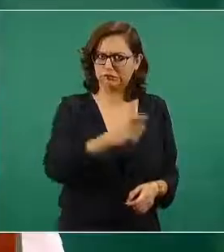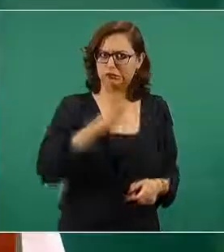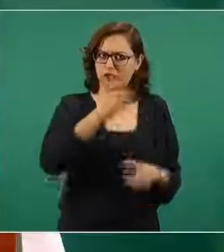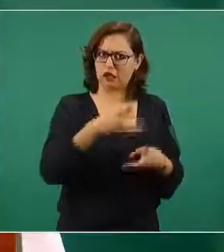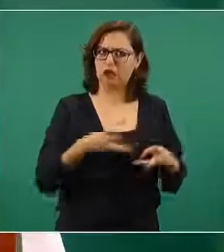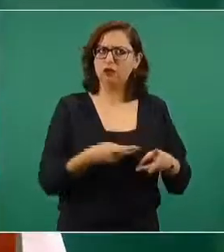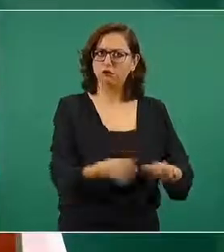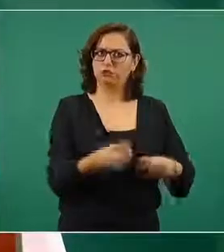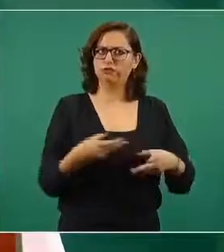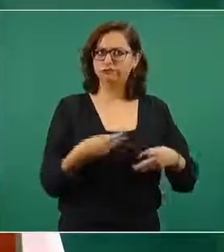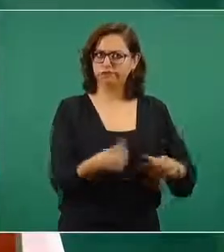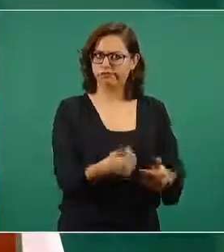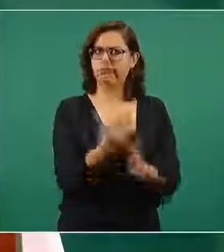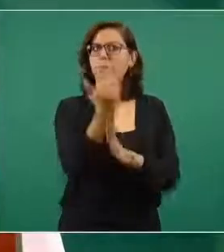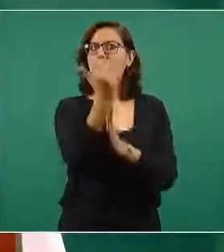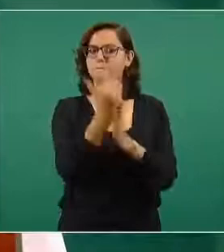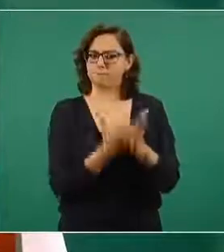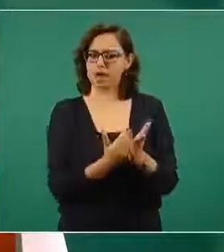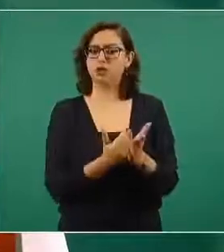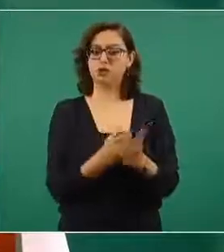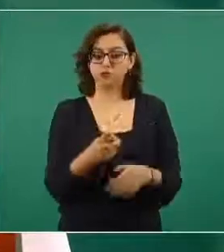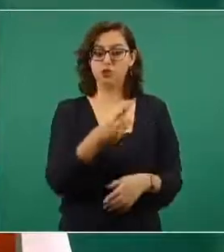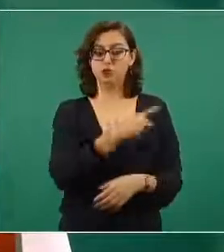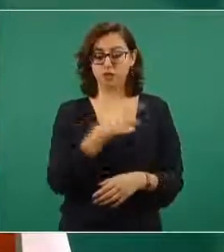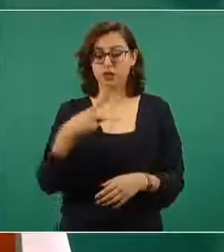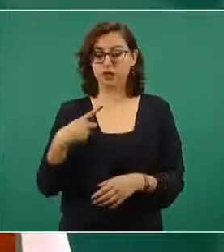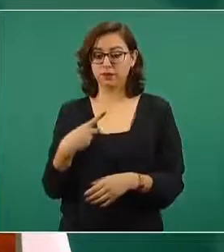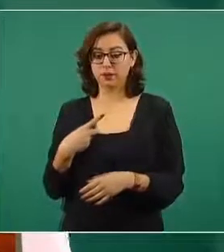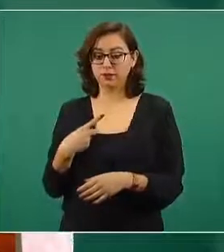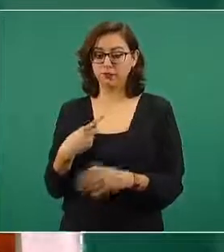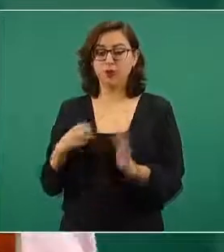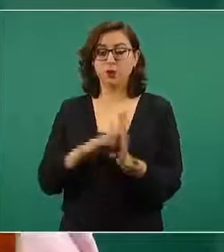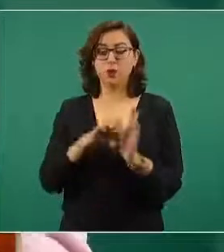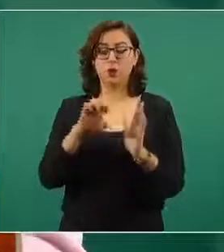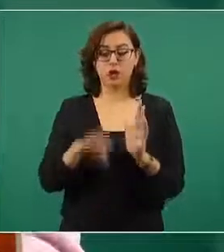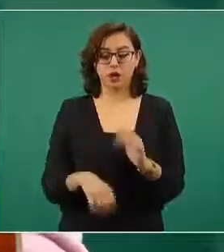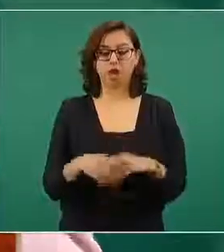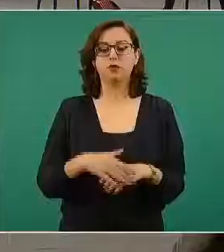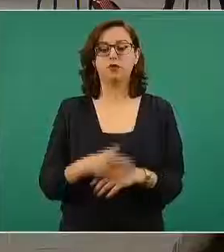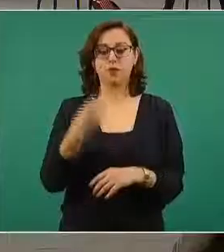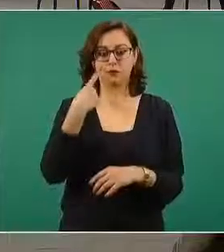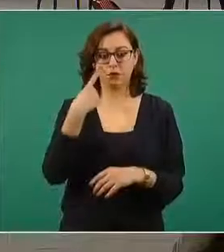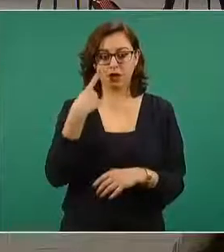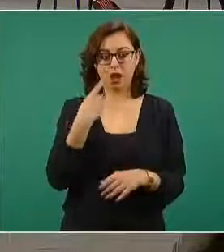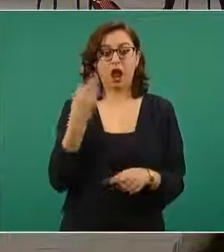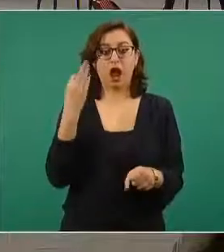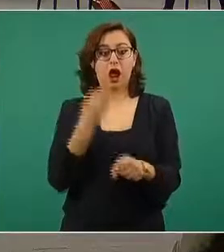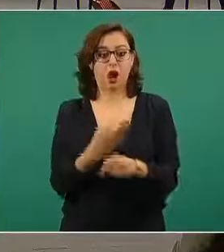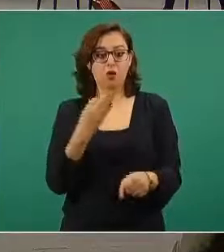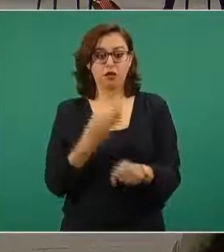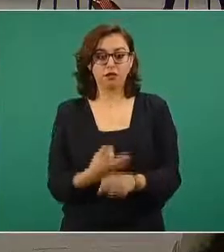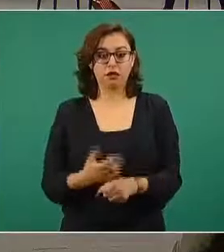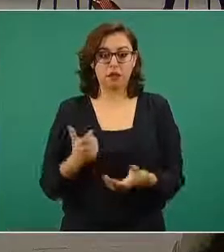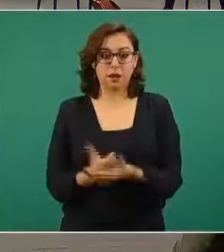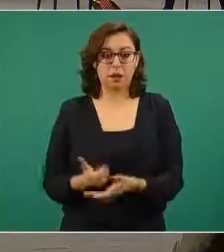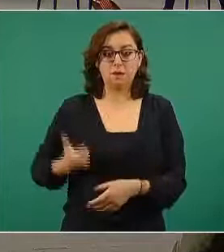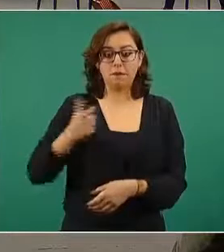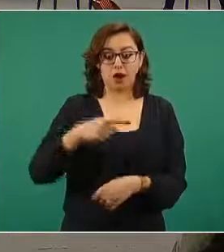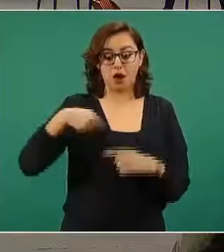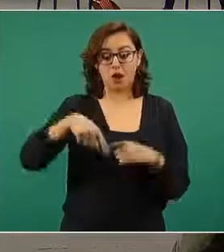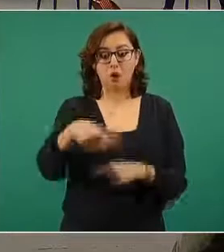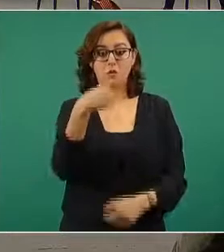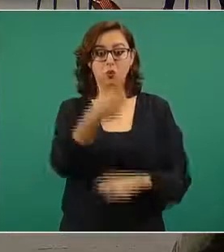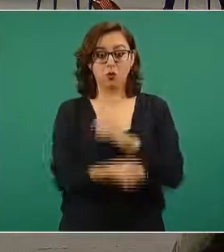A manera de ejemplo, el monto que contractualmente debemos pagar a estas empresas este año